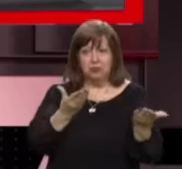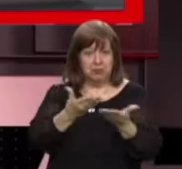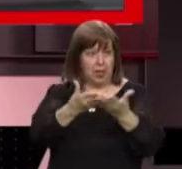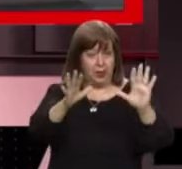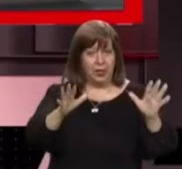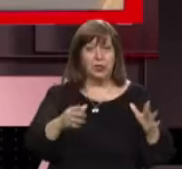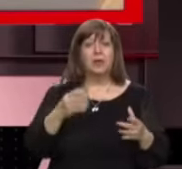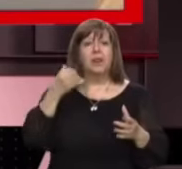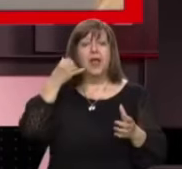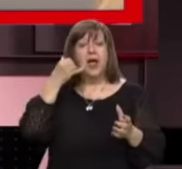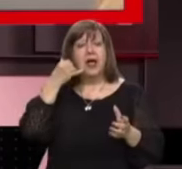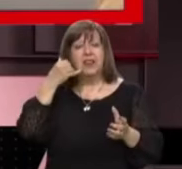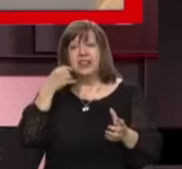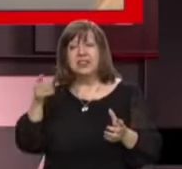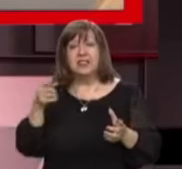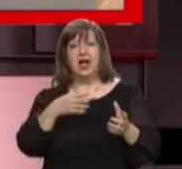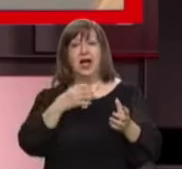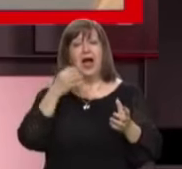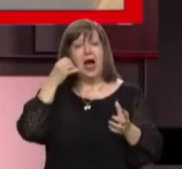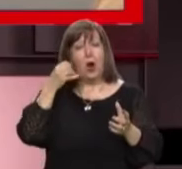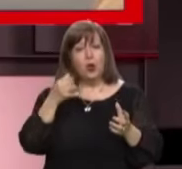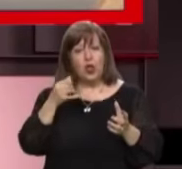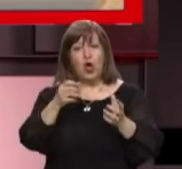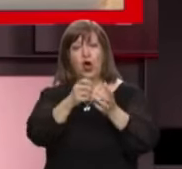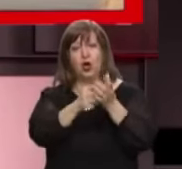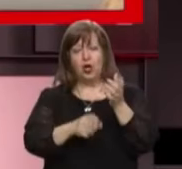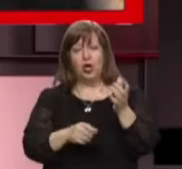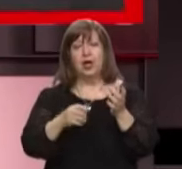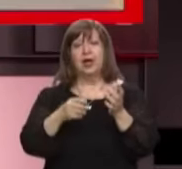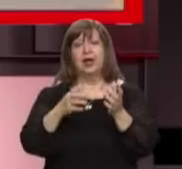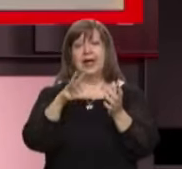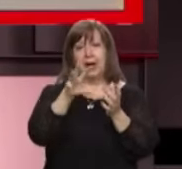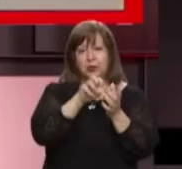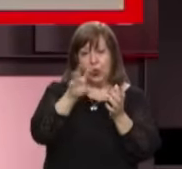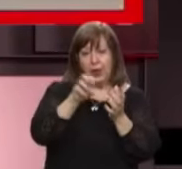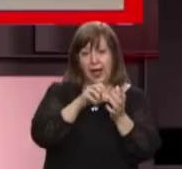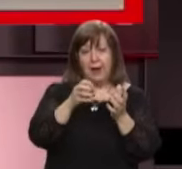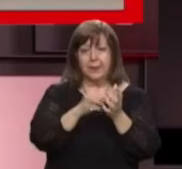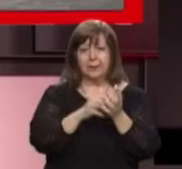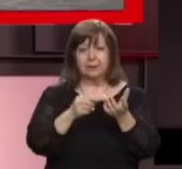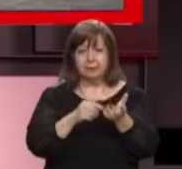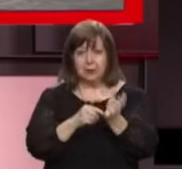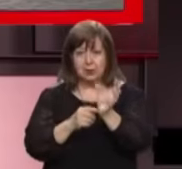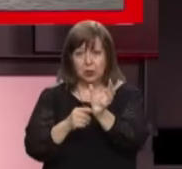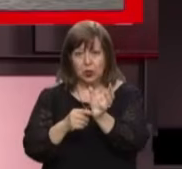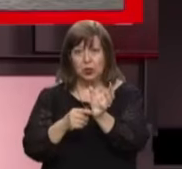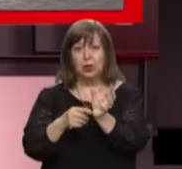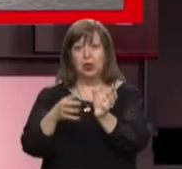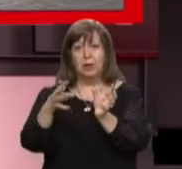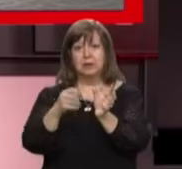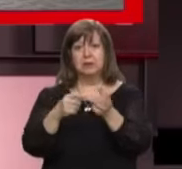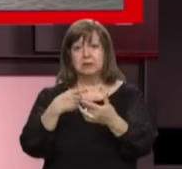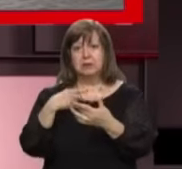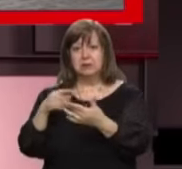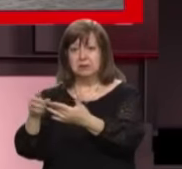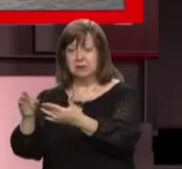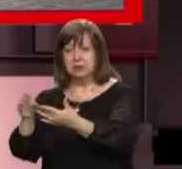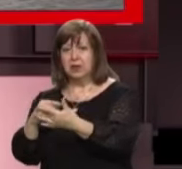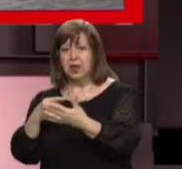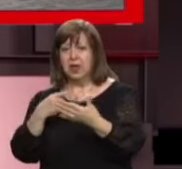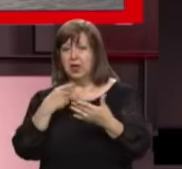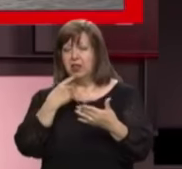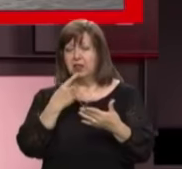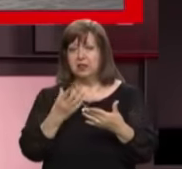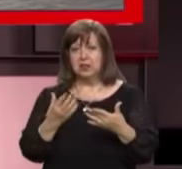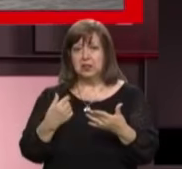a los audios y las capturas que me estás expresando y que han sido los motivos de mayor escrache, profesionalmente y personalmente